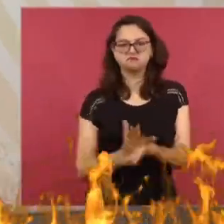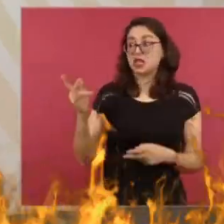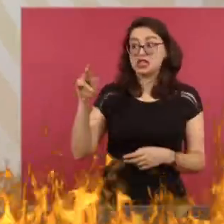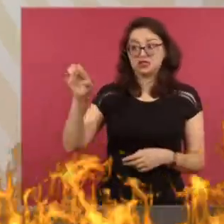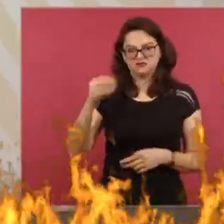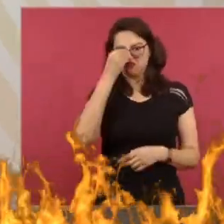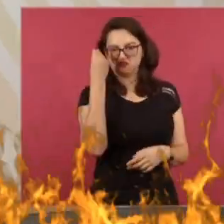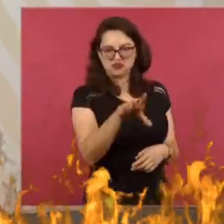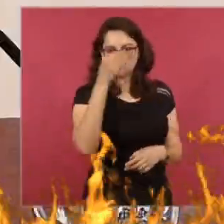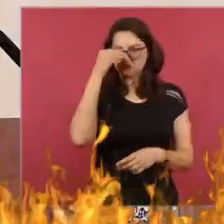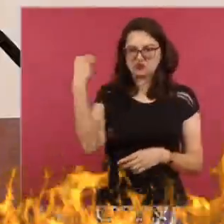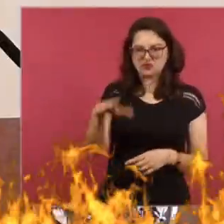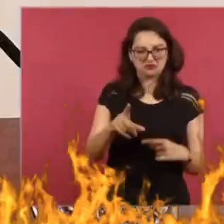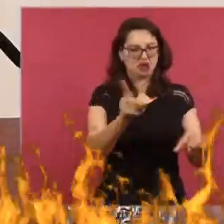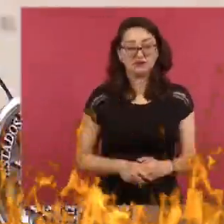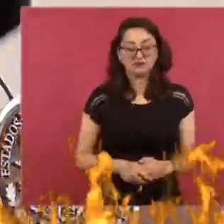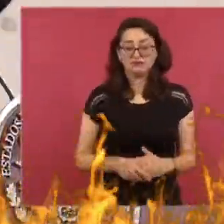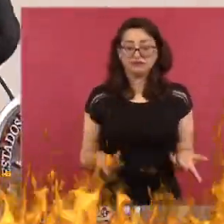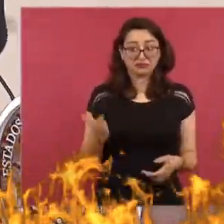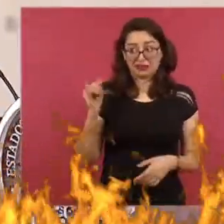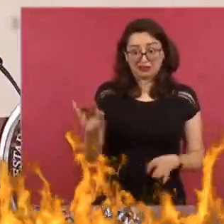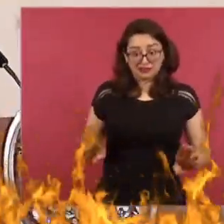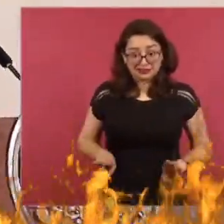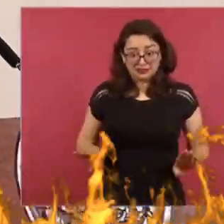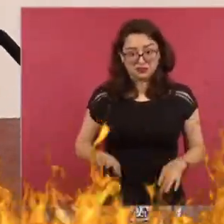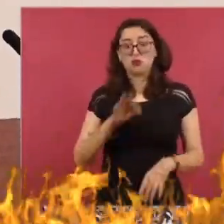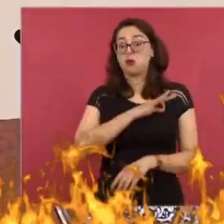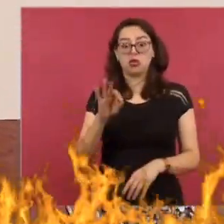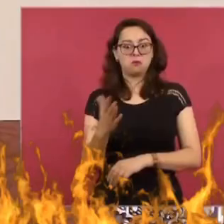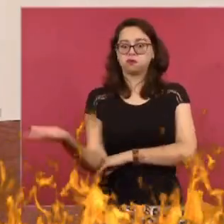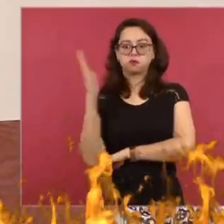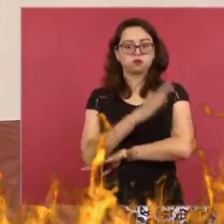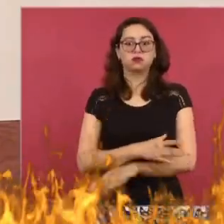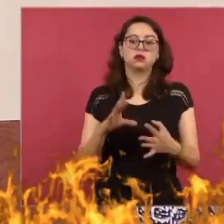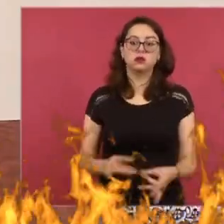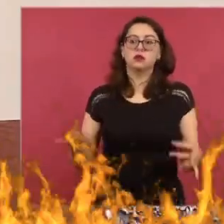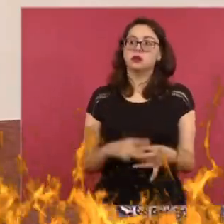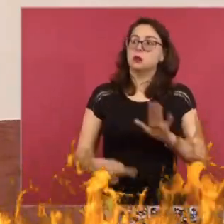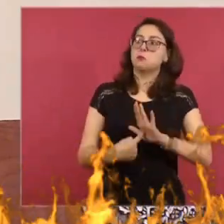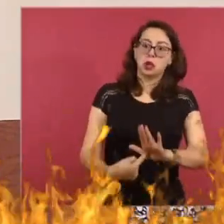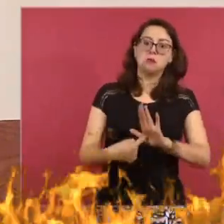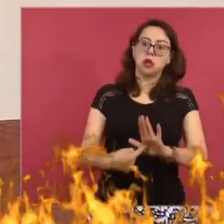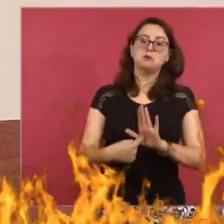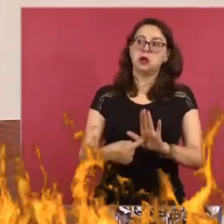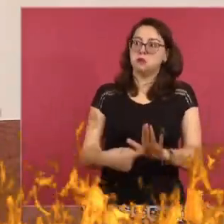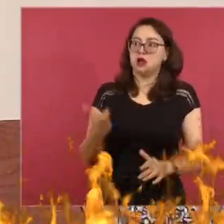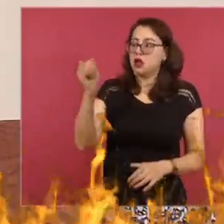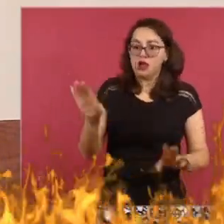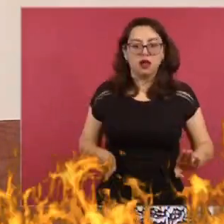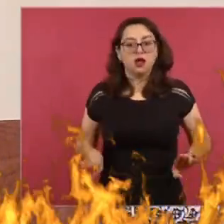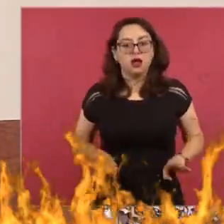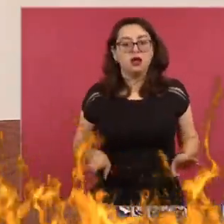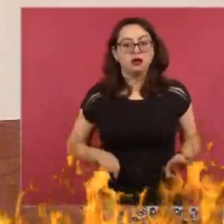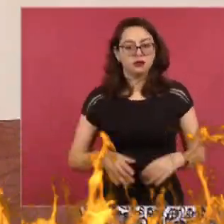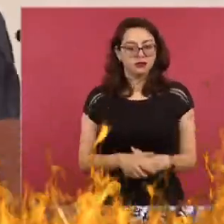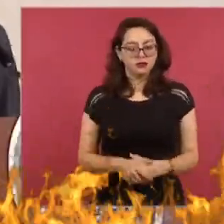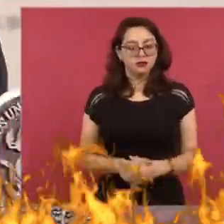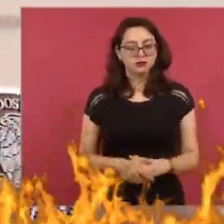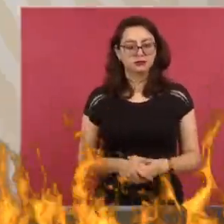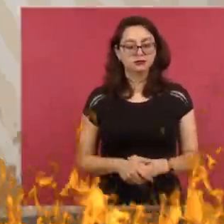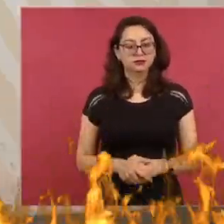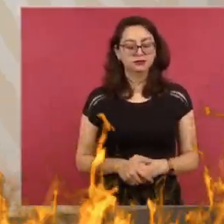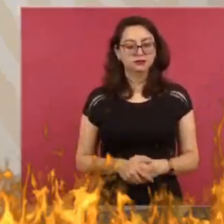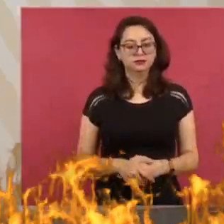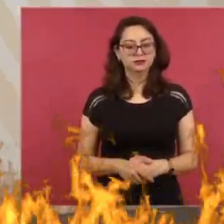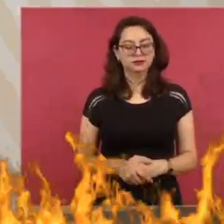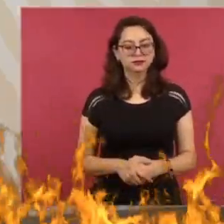conservadores. El INE y el Tribunal Electoral, sí, me pasaré aquí todo el tiempo hablando de eso. Esto mismo que